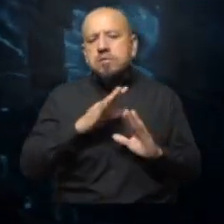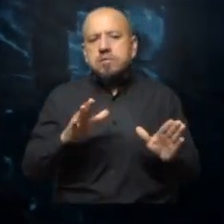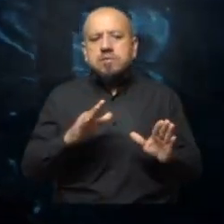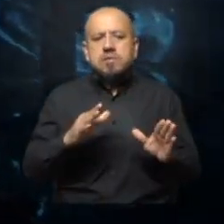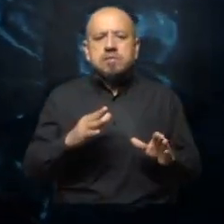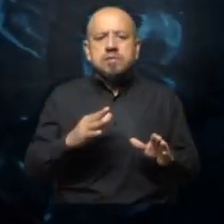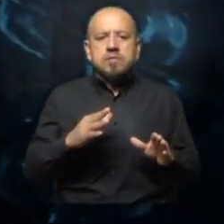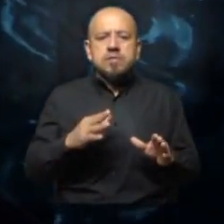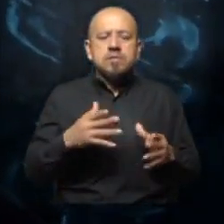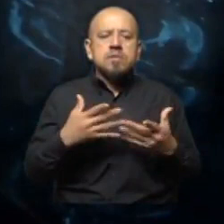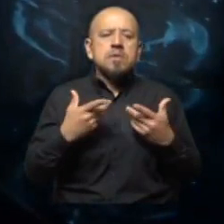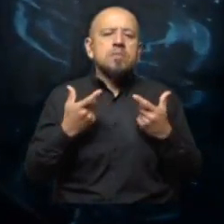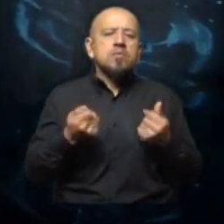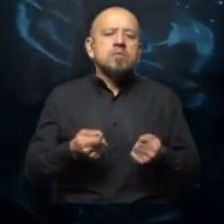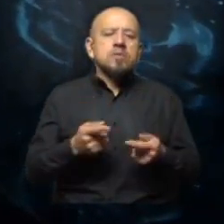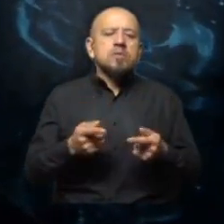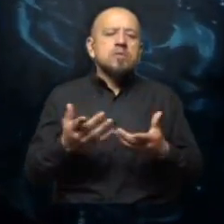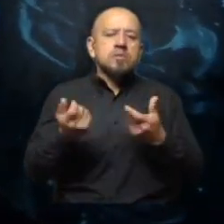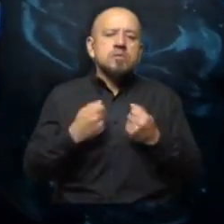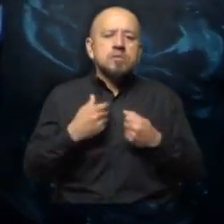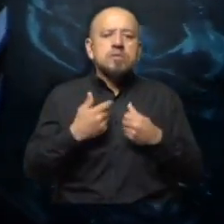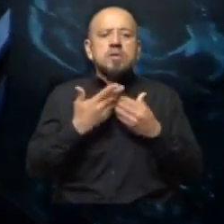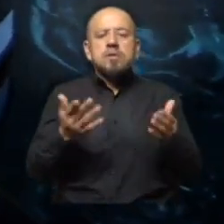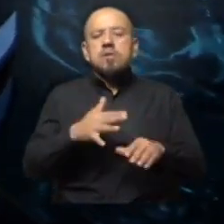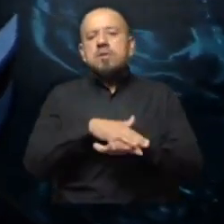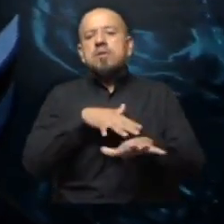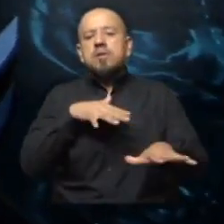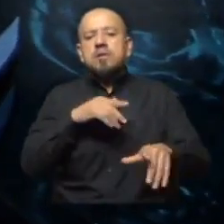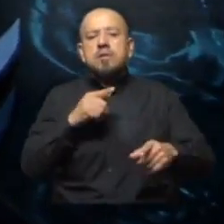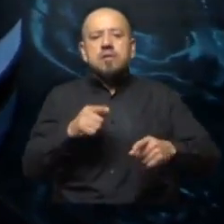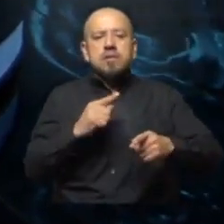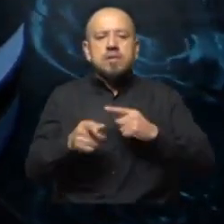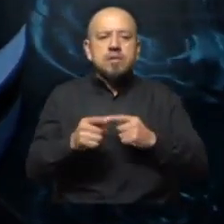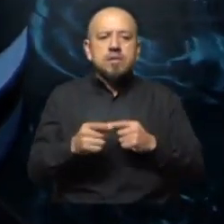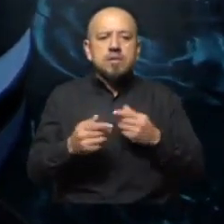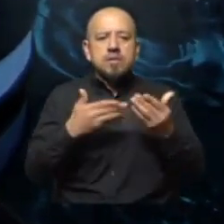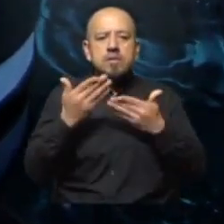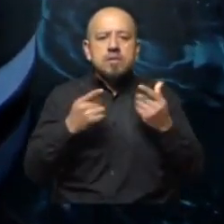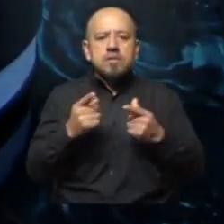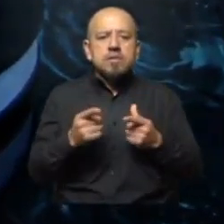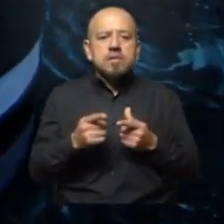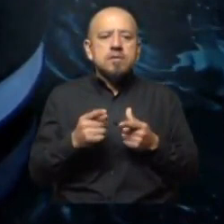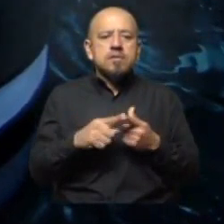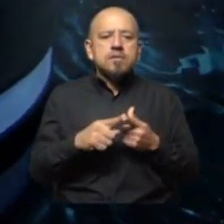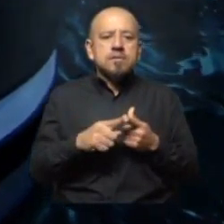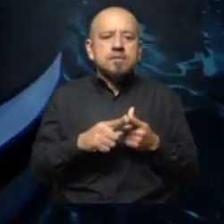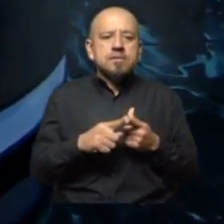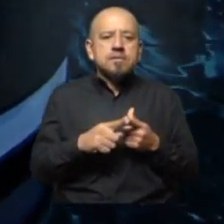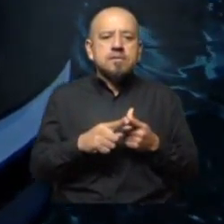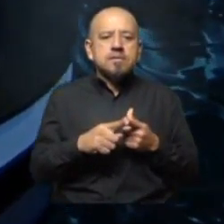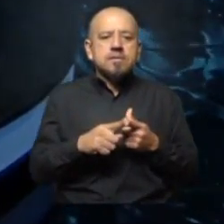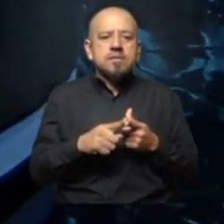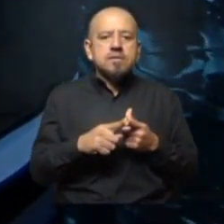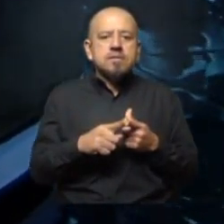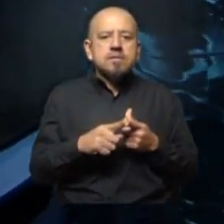existe la multitud que hacemos y decimos power